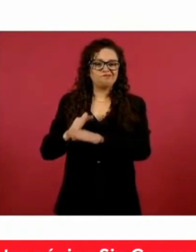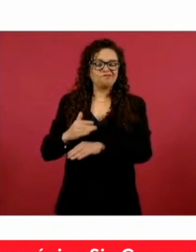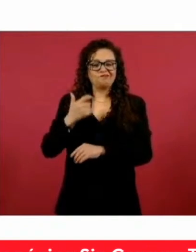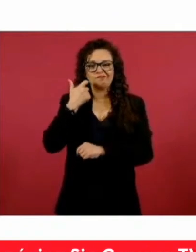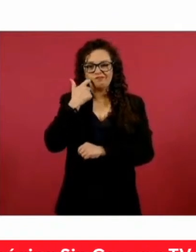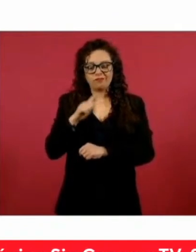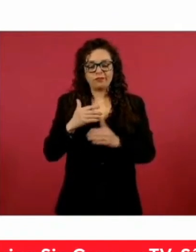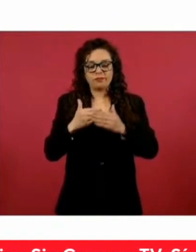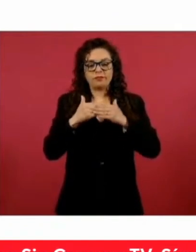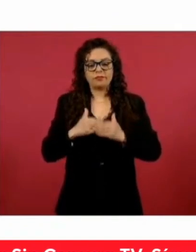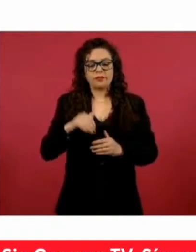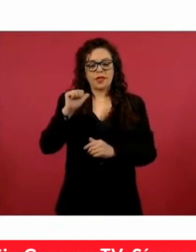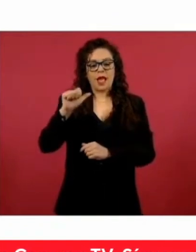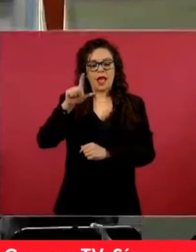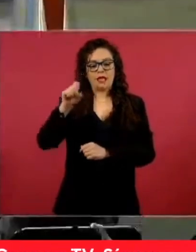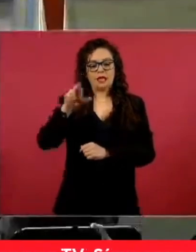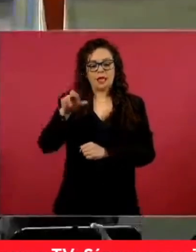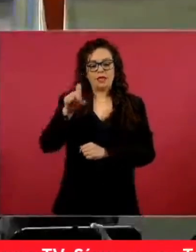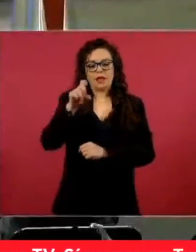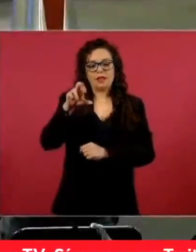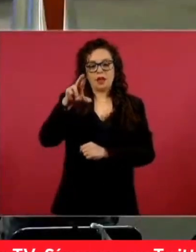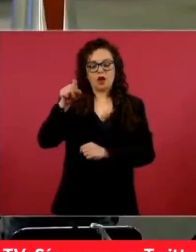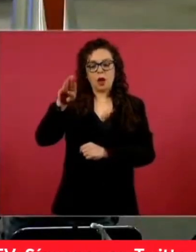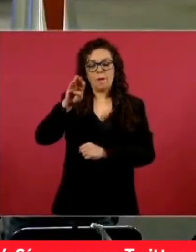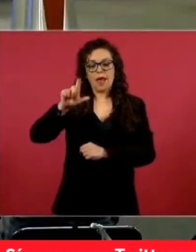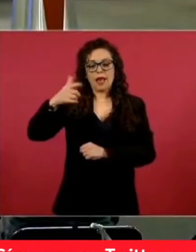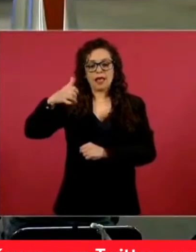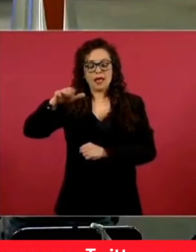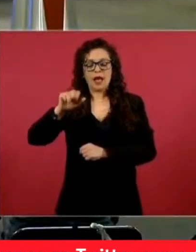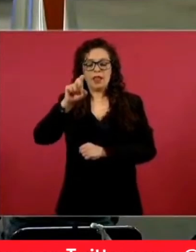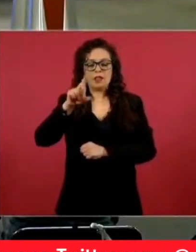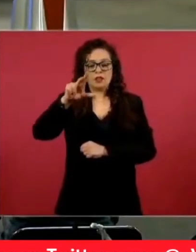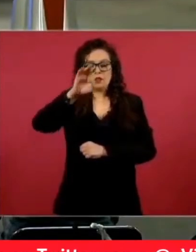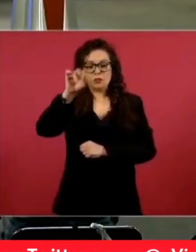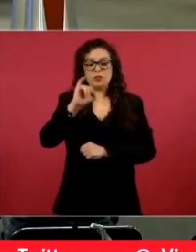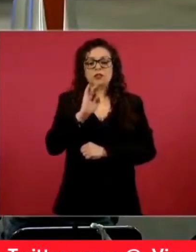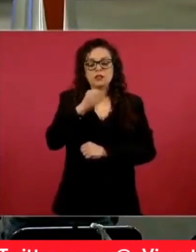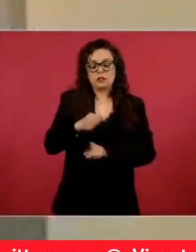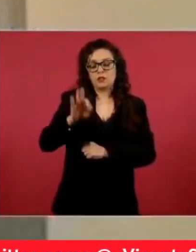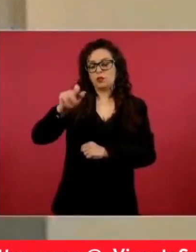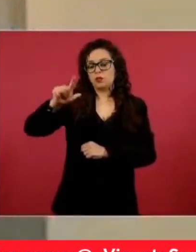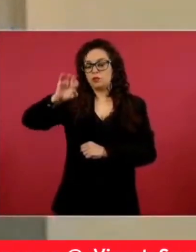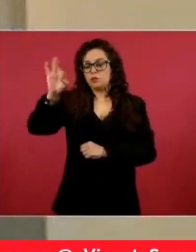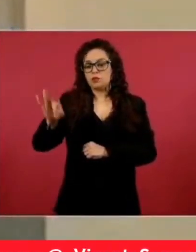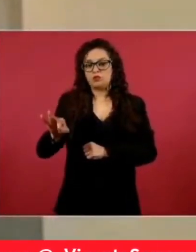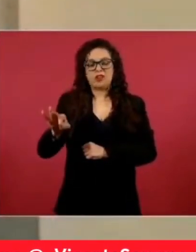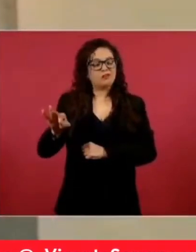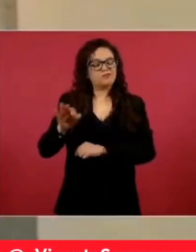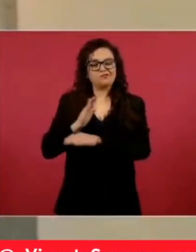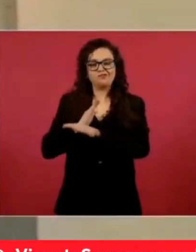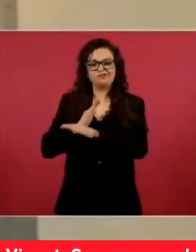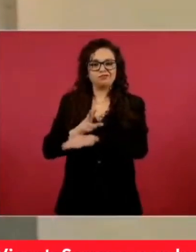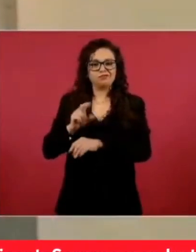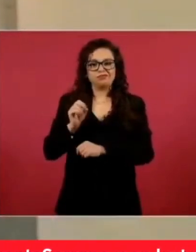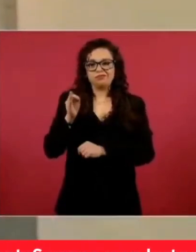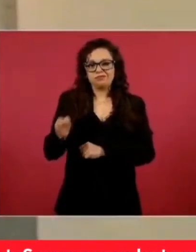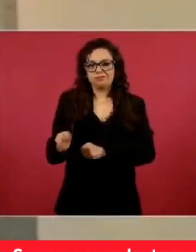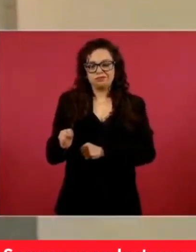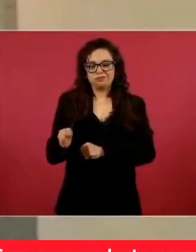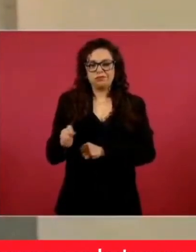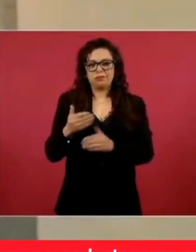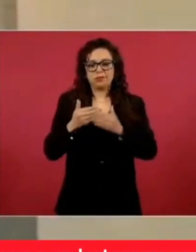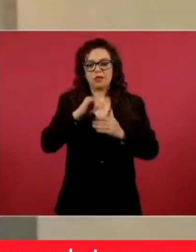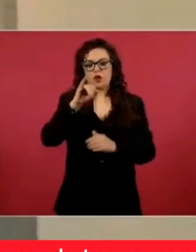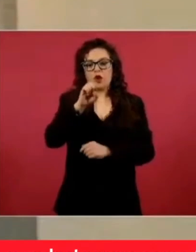Alexander De Croo de Bélgica tiene el 38% de aceptación y 47% de rechazo. Joe Biden de